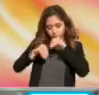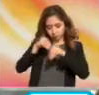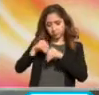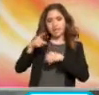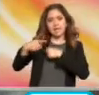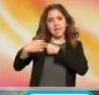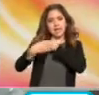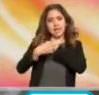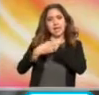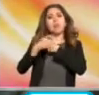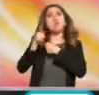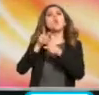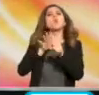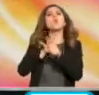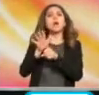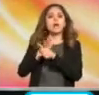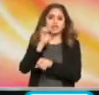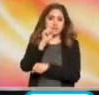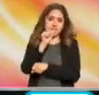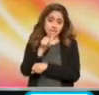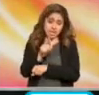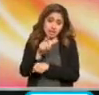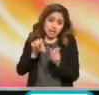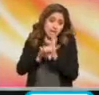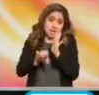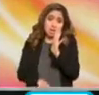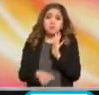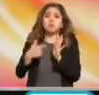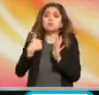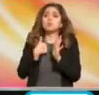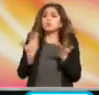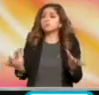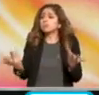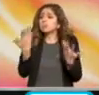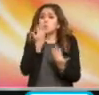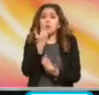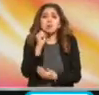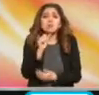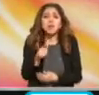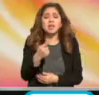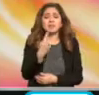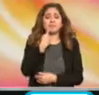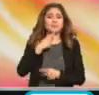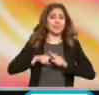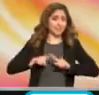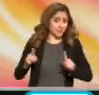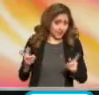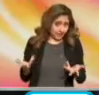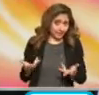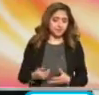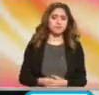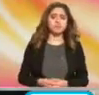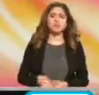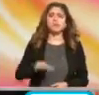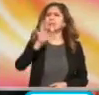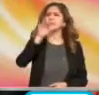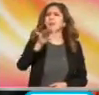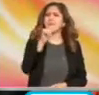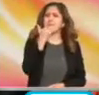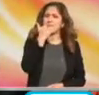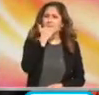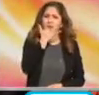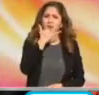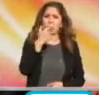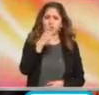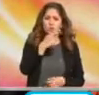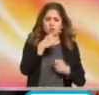sal. Exacto, ¿no? También. ¿Qué sería de la vida sin la sal? A ver, Che, pues señor, cuéntanos, señora? porque Oye, sí, a ver la diferencia, porque yo sí sigo intrigado. A ver, ¿cómo que no es lo mismo